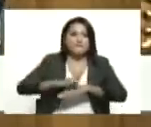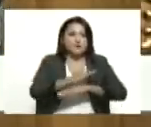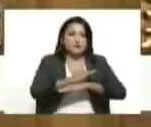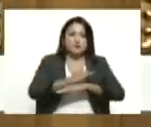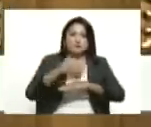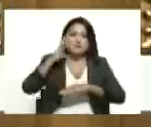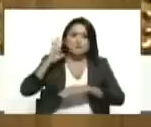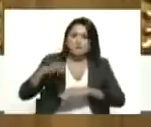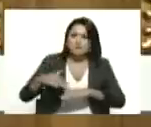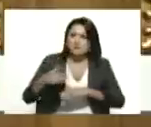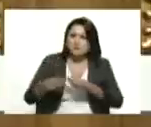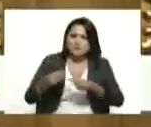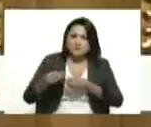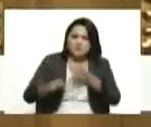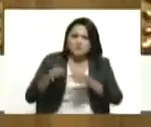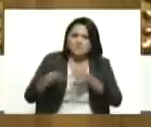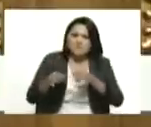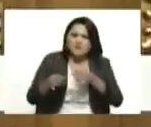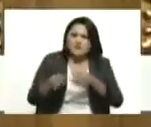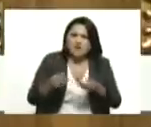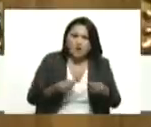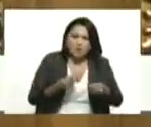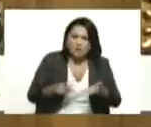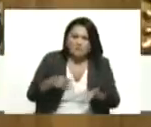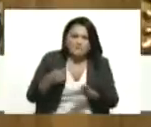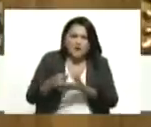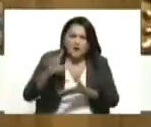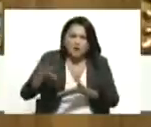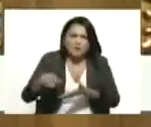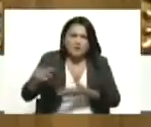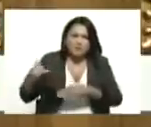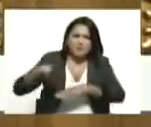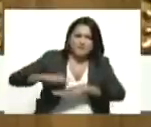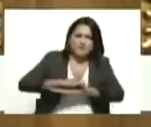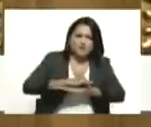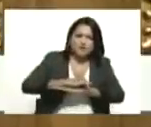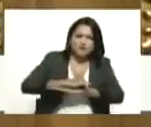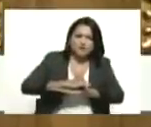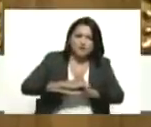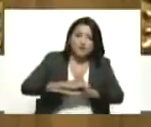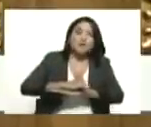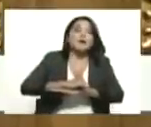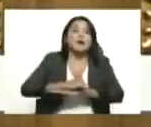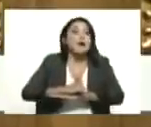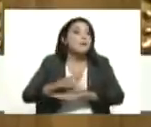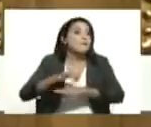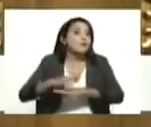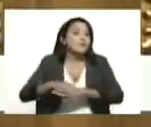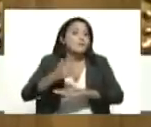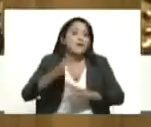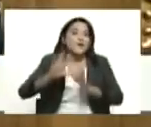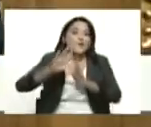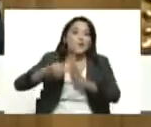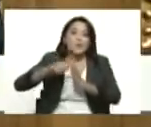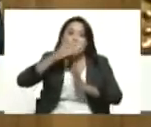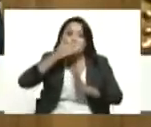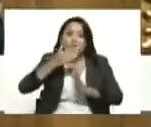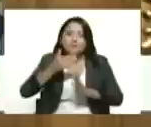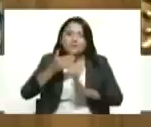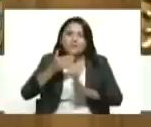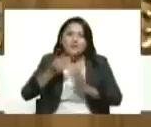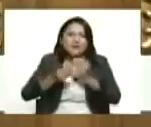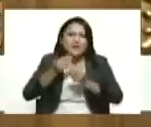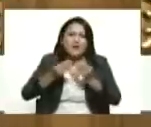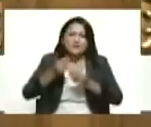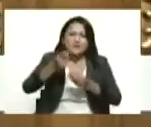no tiene manera de explicarlo, salvo por los vínculos de hechos ilícitos, ¿qué hacer con los bienes que